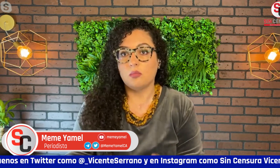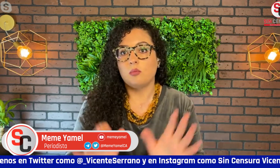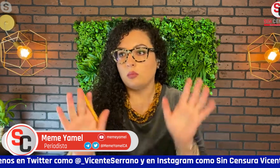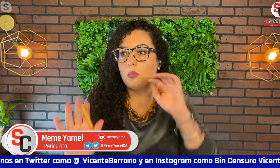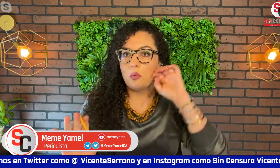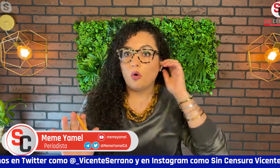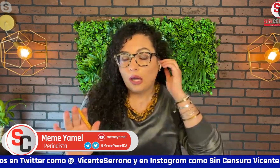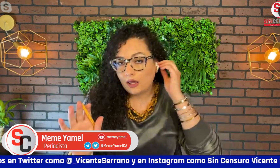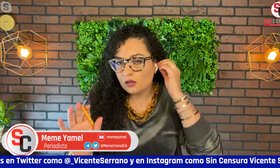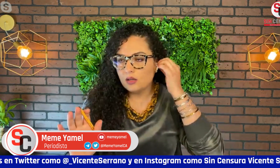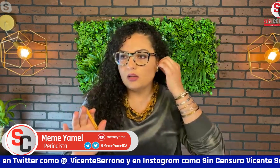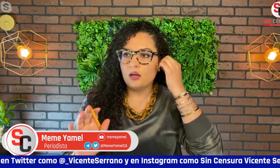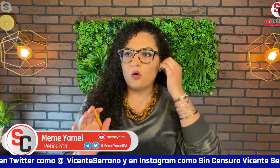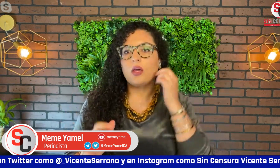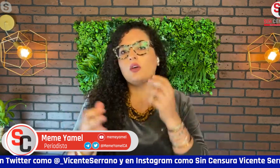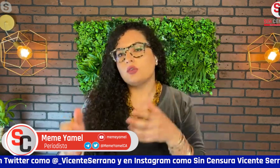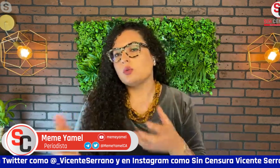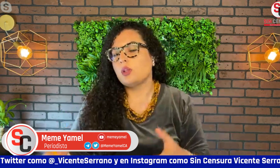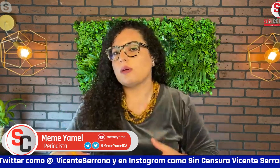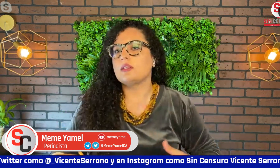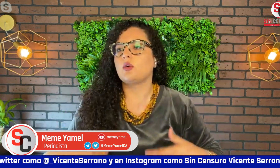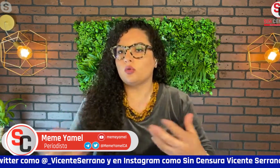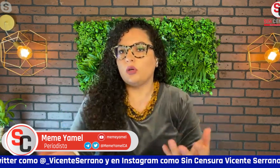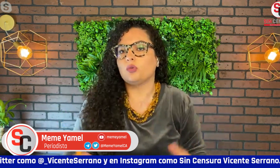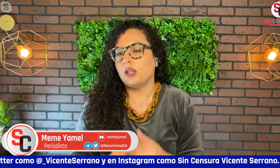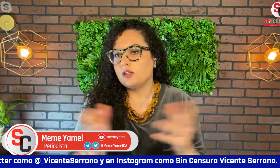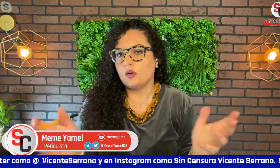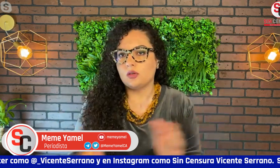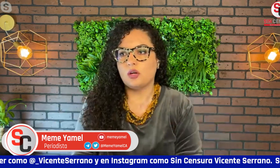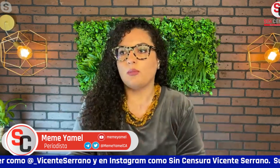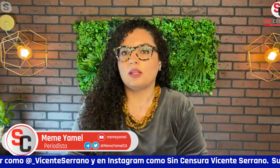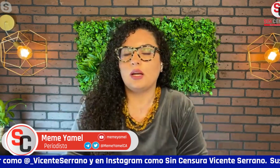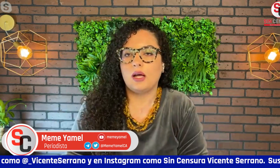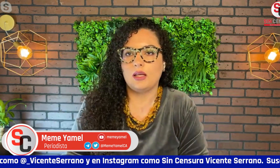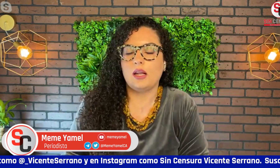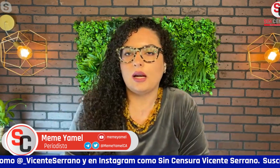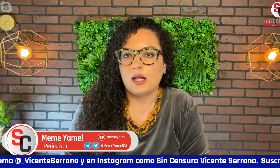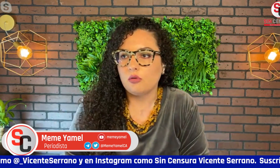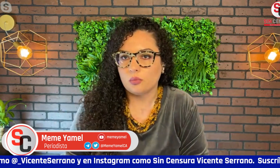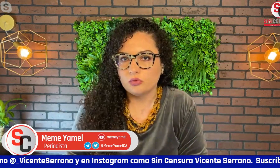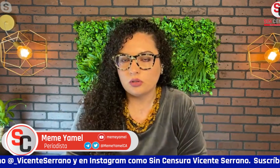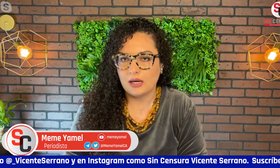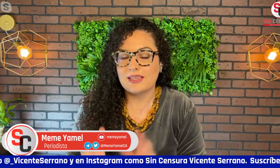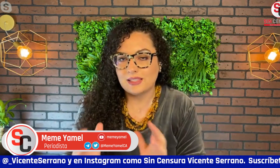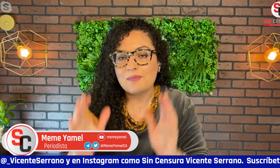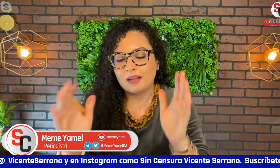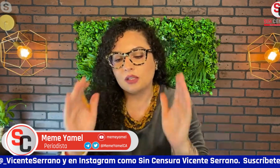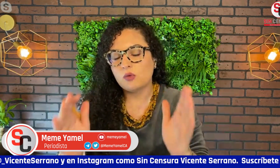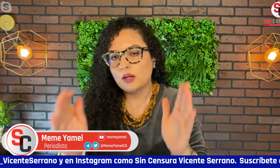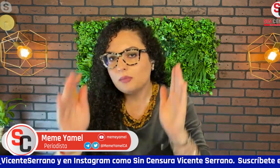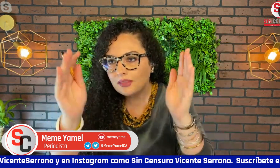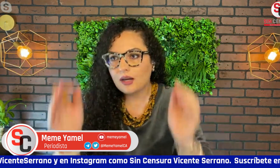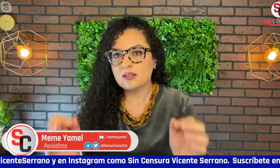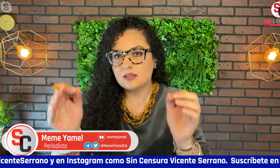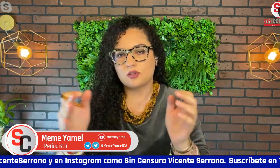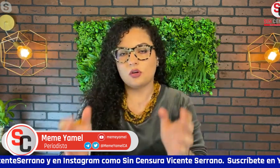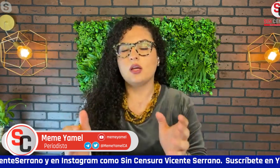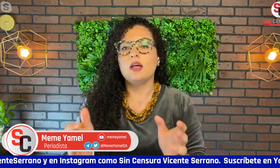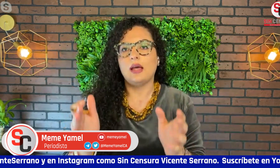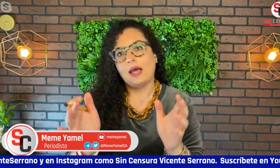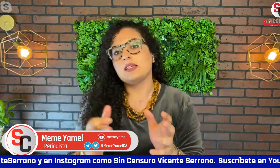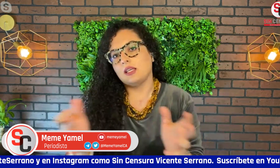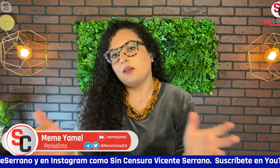ustedes, ¿ok? Creo que incluso estuvo de más decir juzguen ustedes, creo que solamente era ir al grano y punto. Particularmente en esta